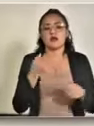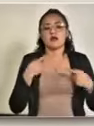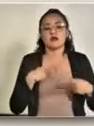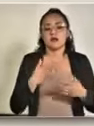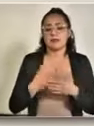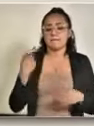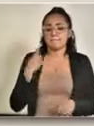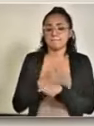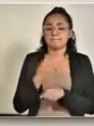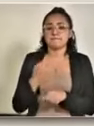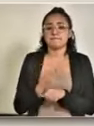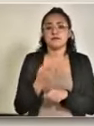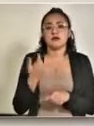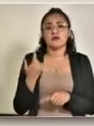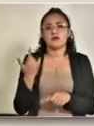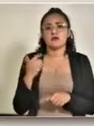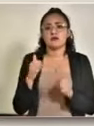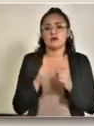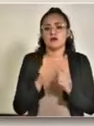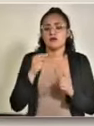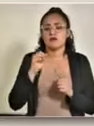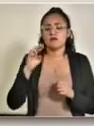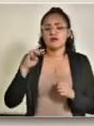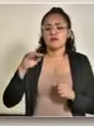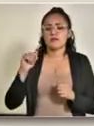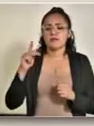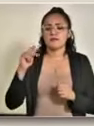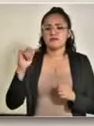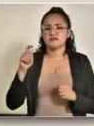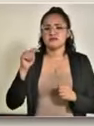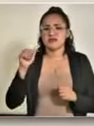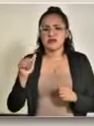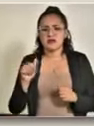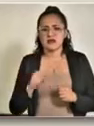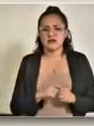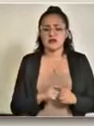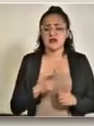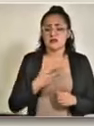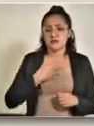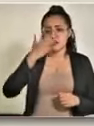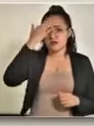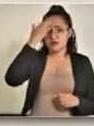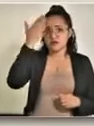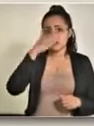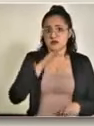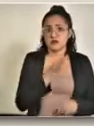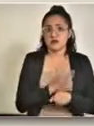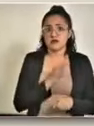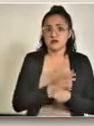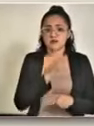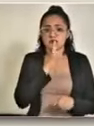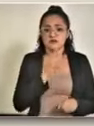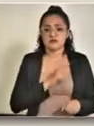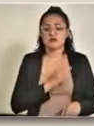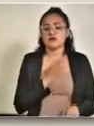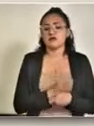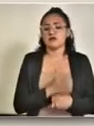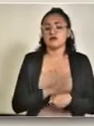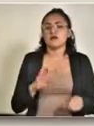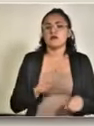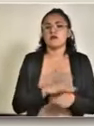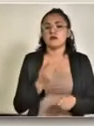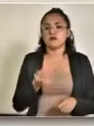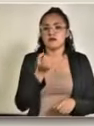pasado 1 de julio con la empresa Pharmatixa. Preguntarle, gobernador, si usted tiene conocimiento o reportes de este desabasto, sobre todo porque